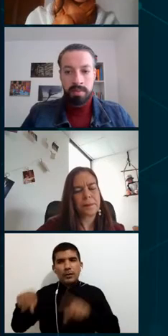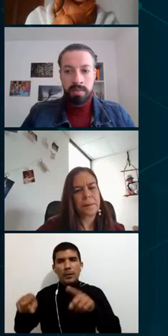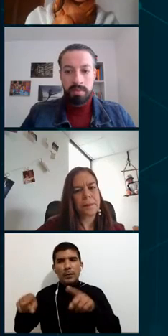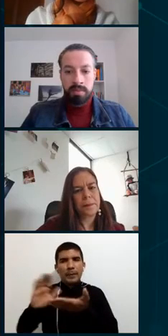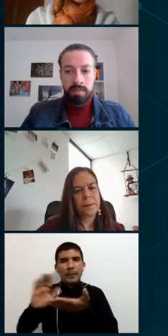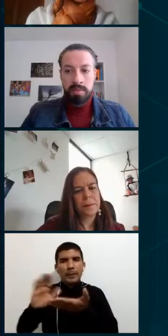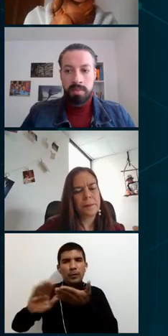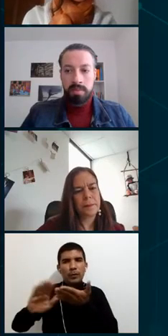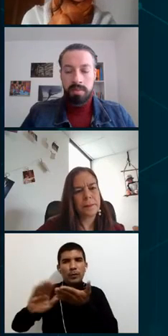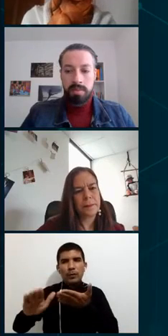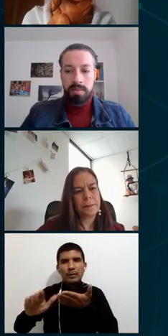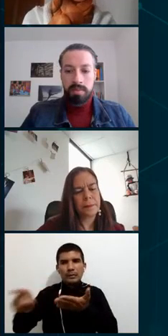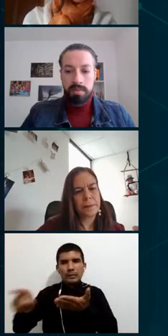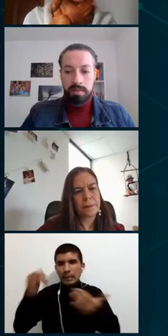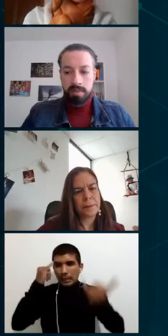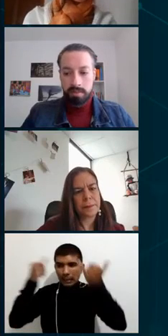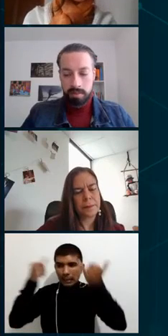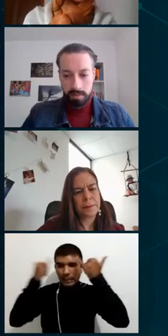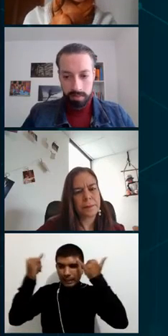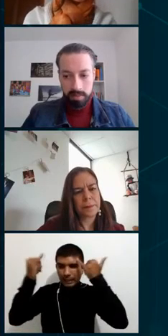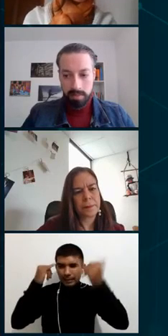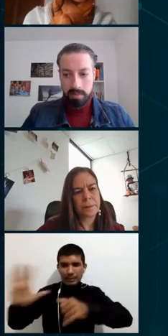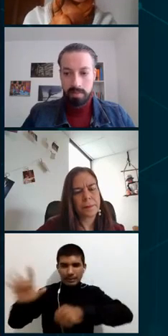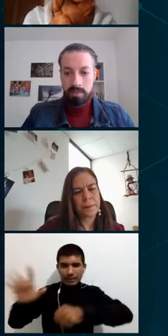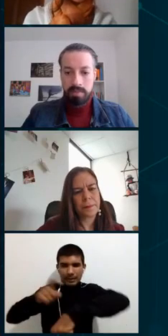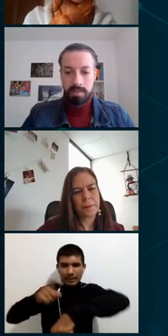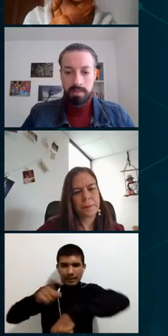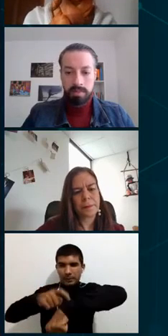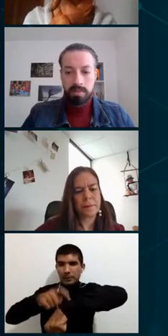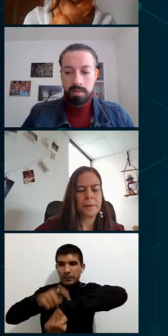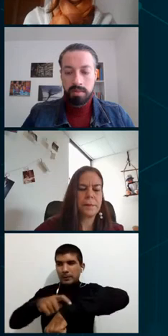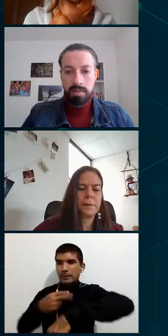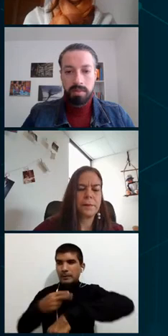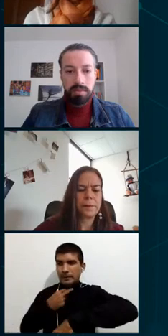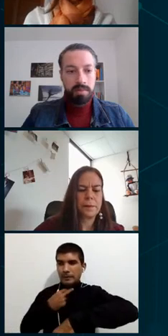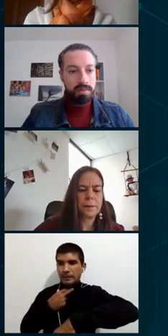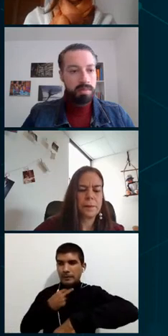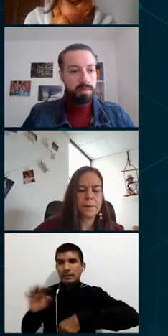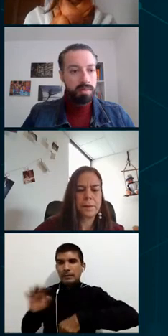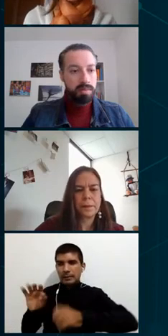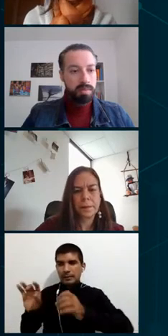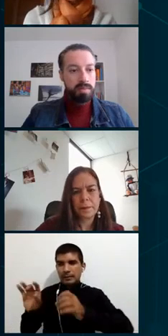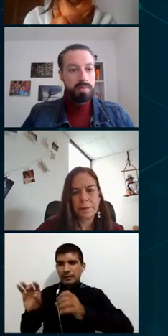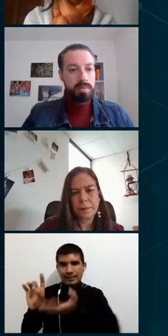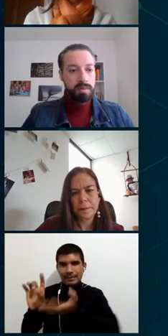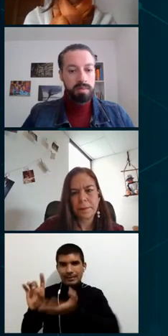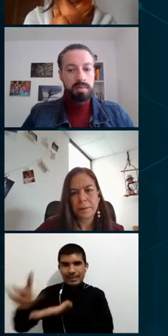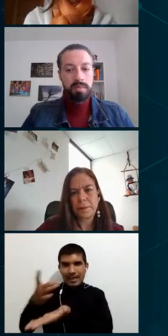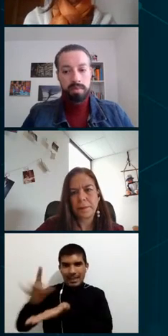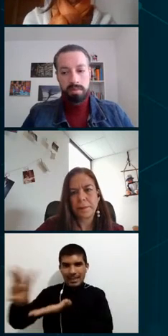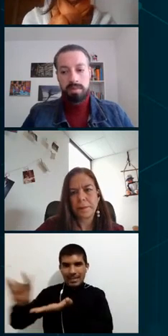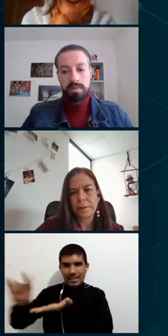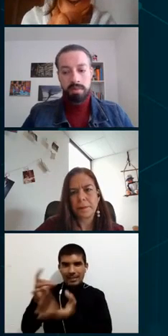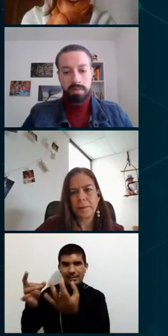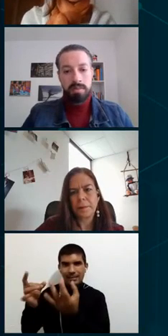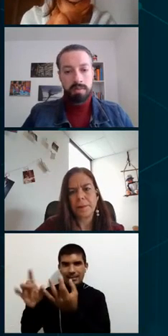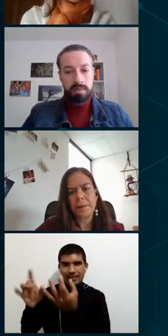Pero tenemos en este momento, no sé, unas 10, 12 ideas por allí que perfectamente son